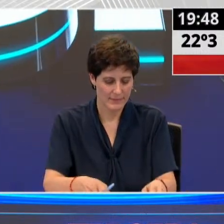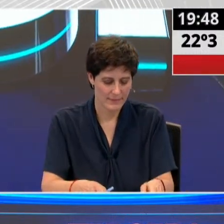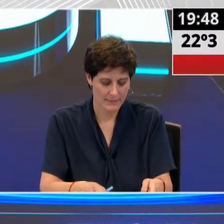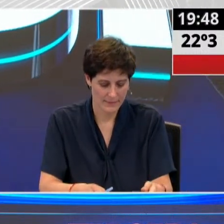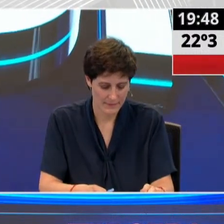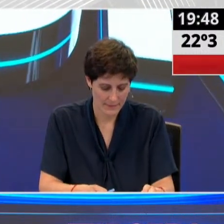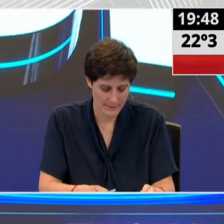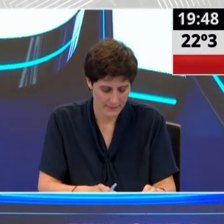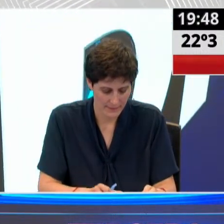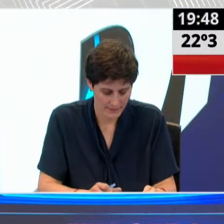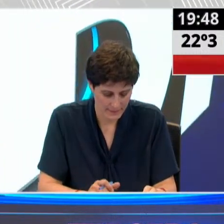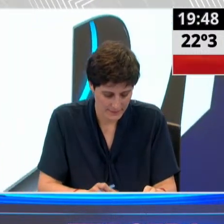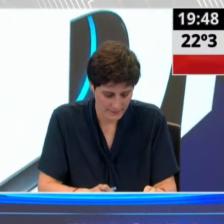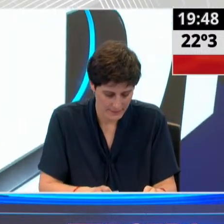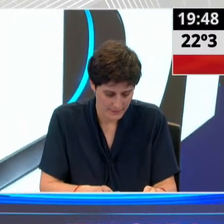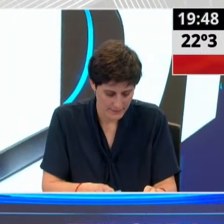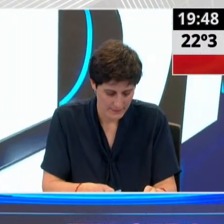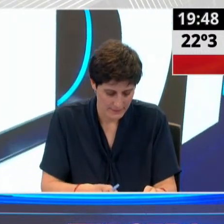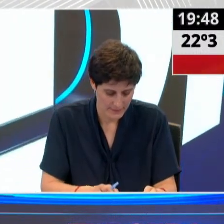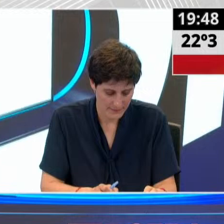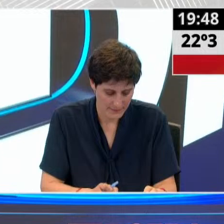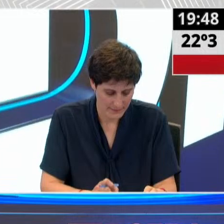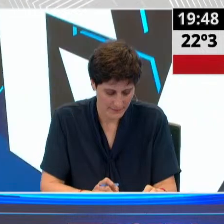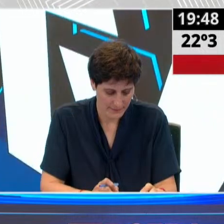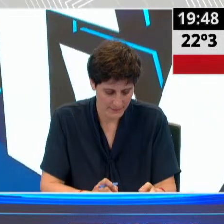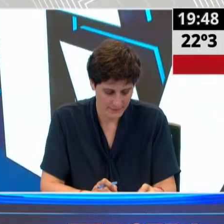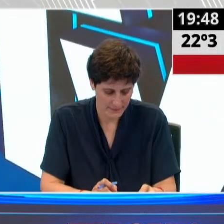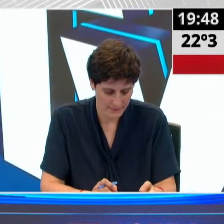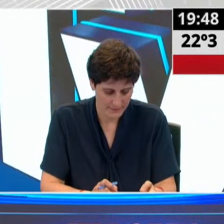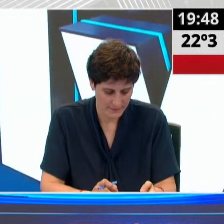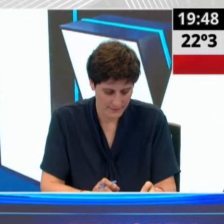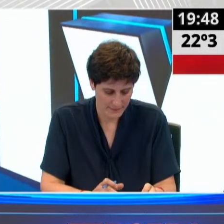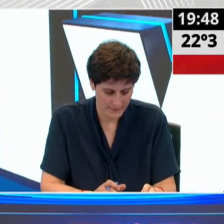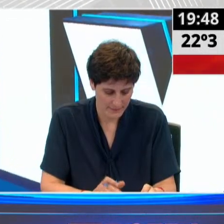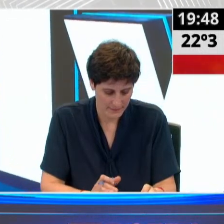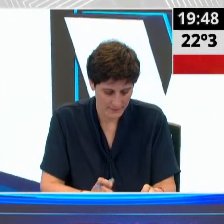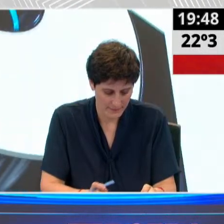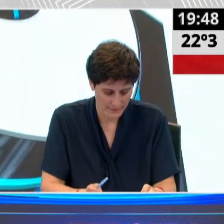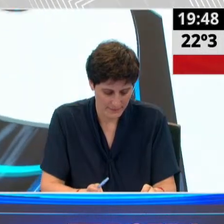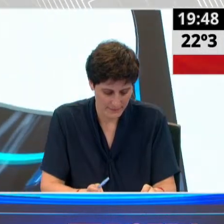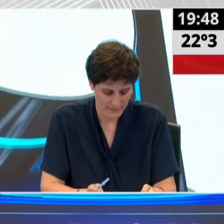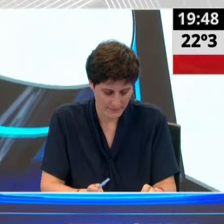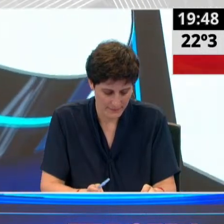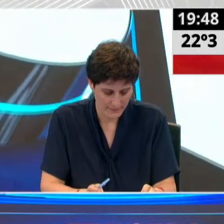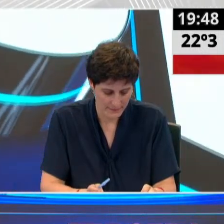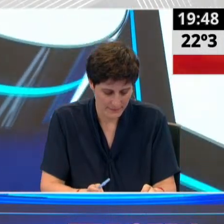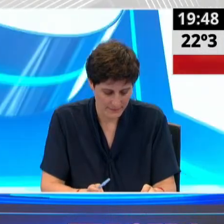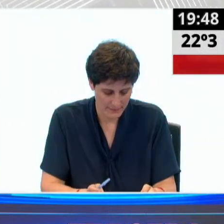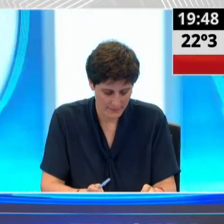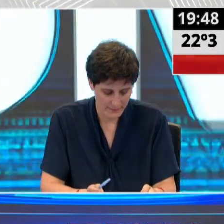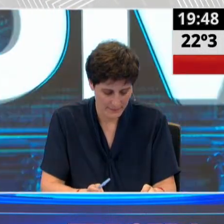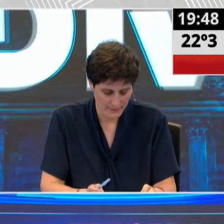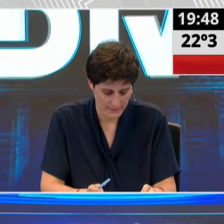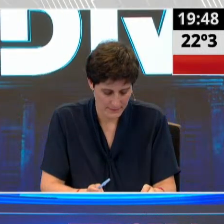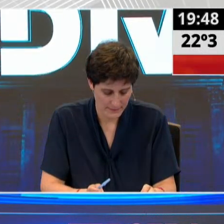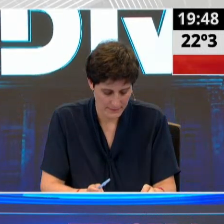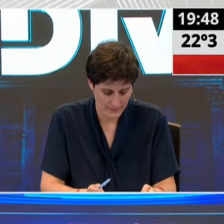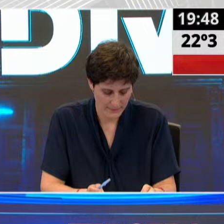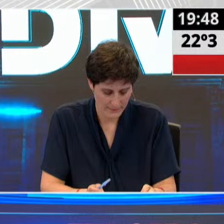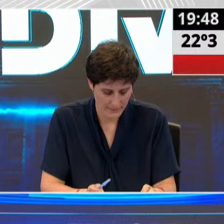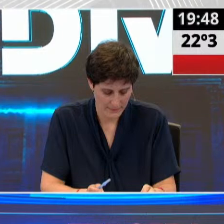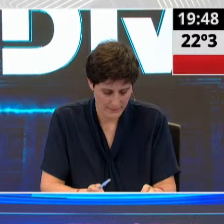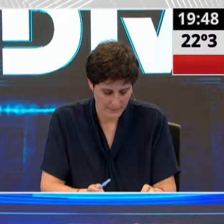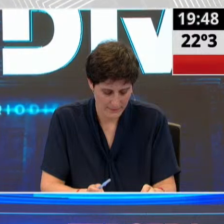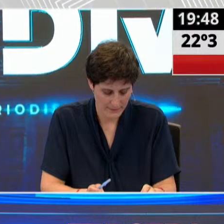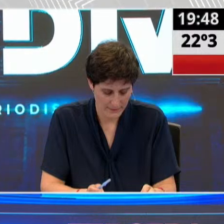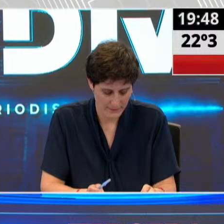Cambio, funcionando como interbloque, es darle al grupo de bloques, pensar las mayorías por grupo de bloques.